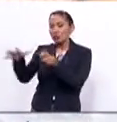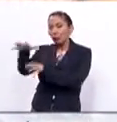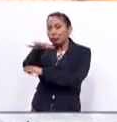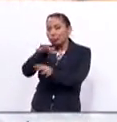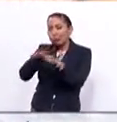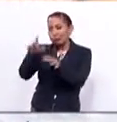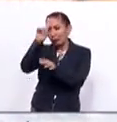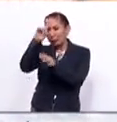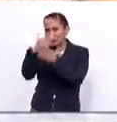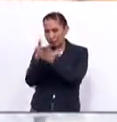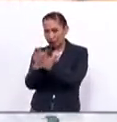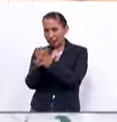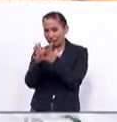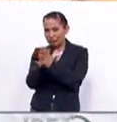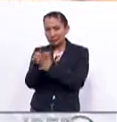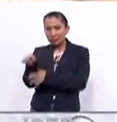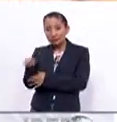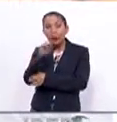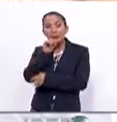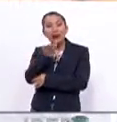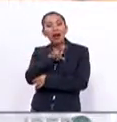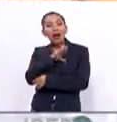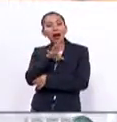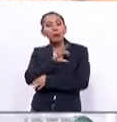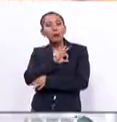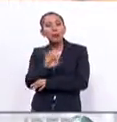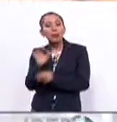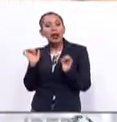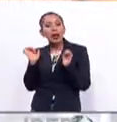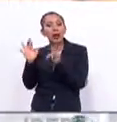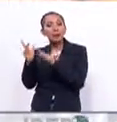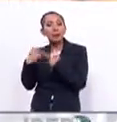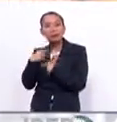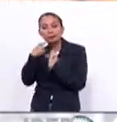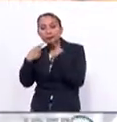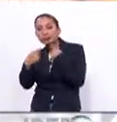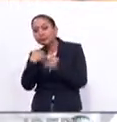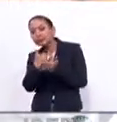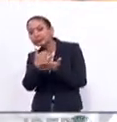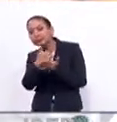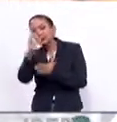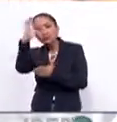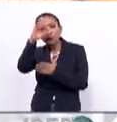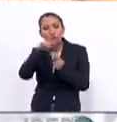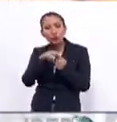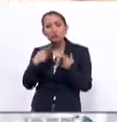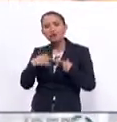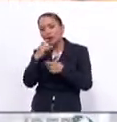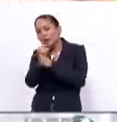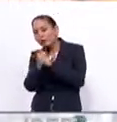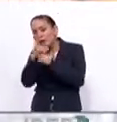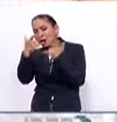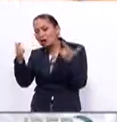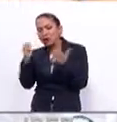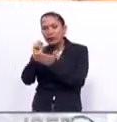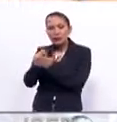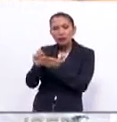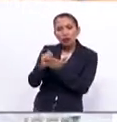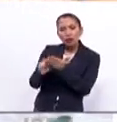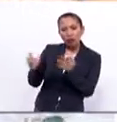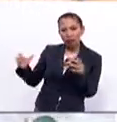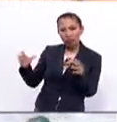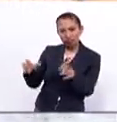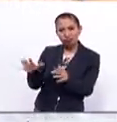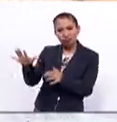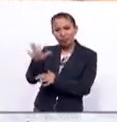la propuesta y la participación, también se ha podido congregar a gestores culturales, a historiadores, a escritores, por supuesto